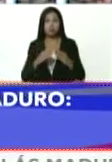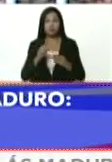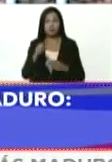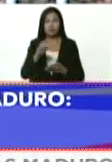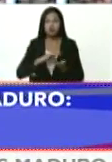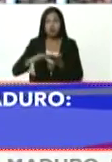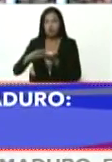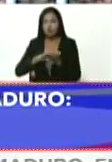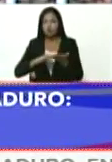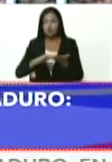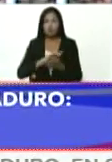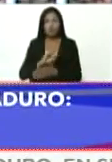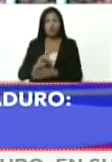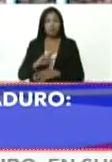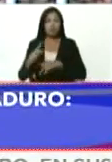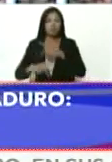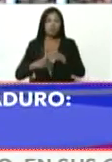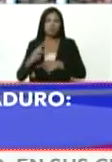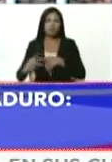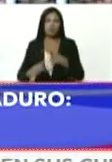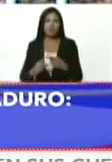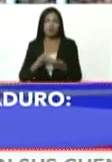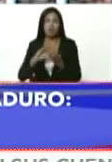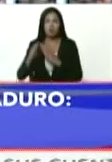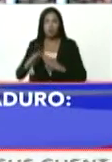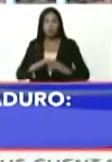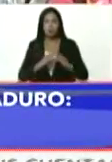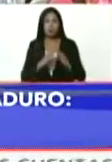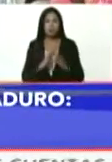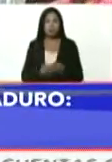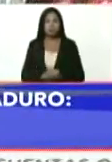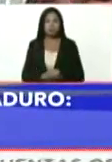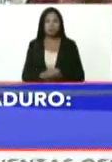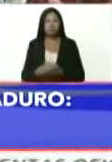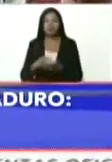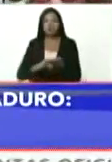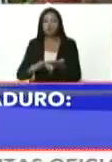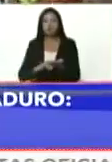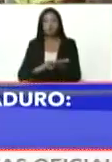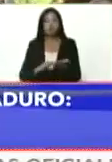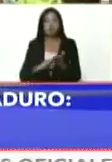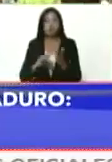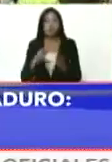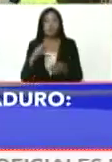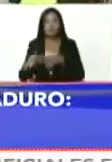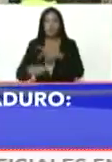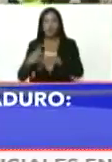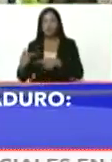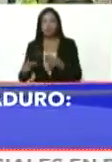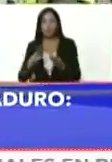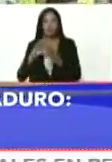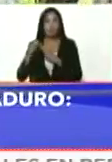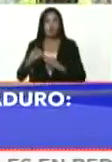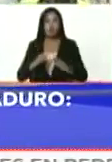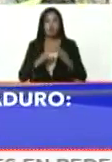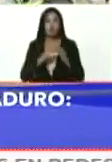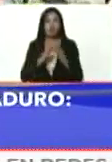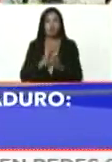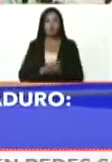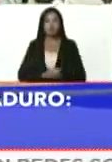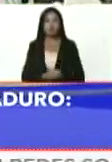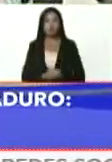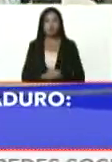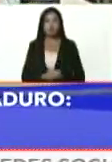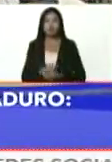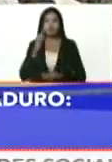solución productiva comunal. Soluciones productivas comunales. Que